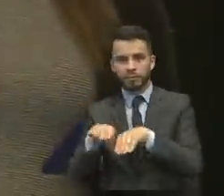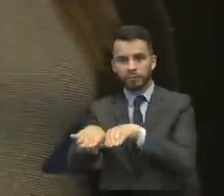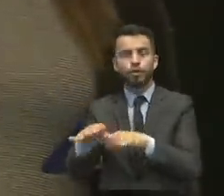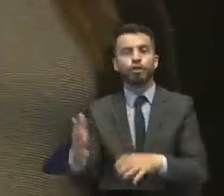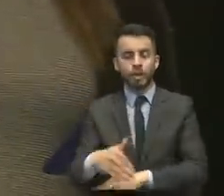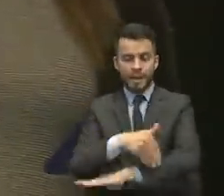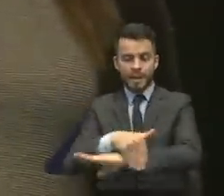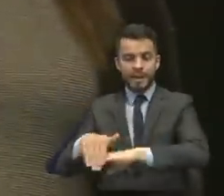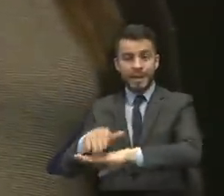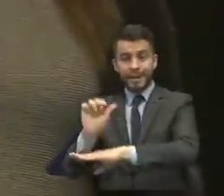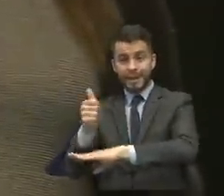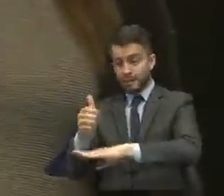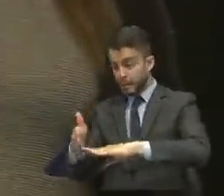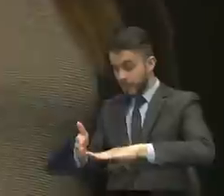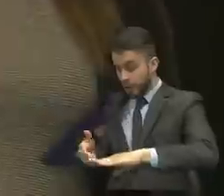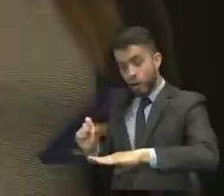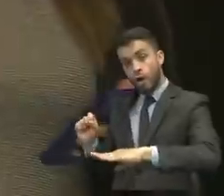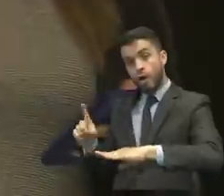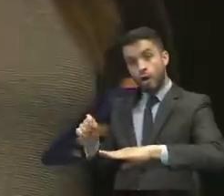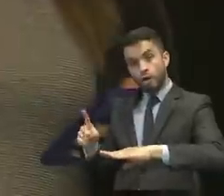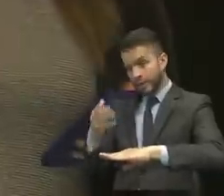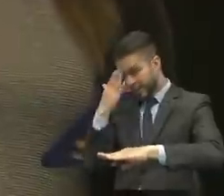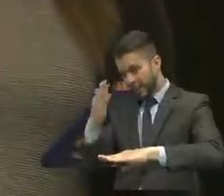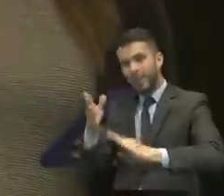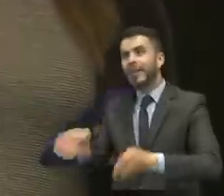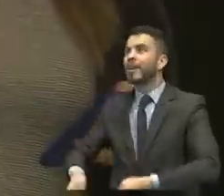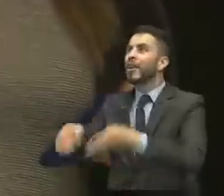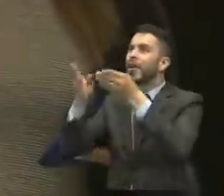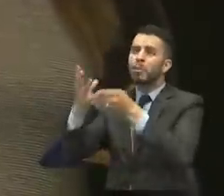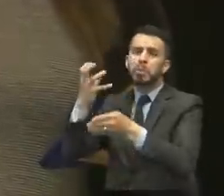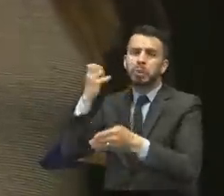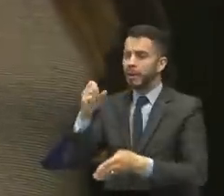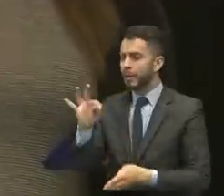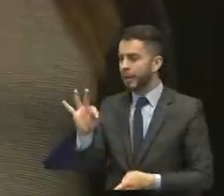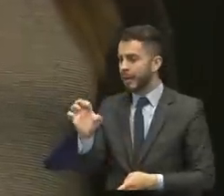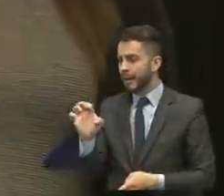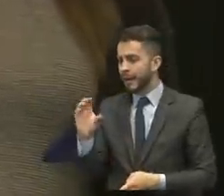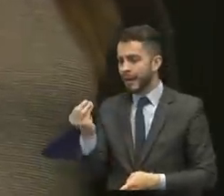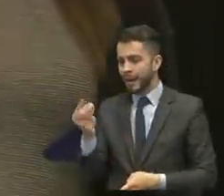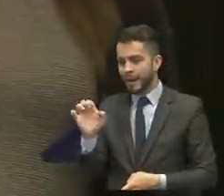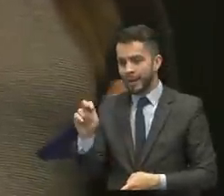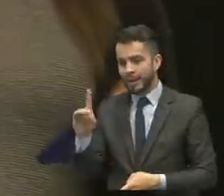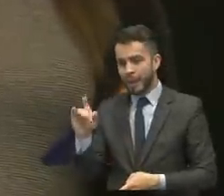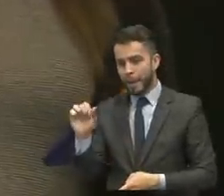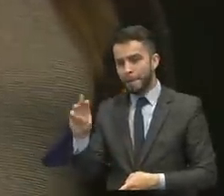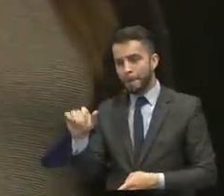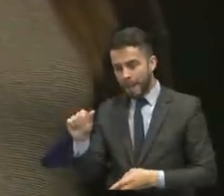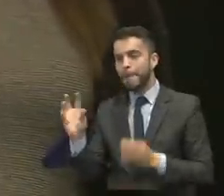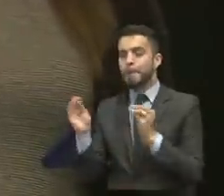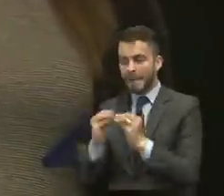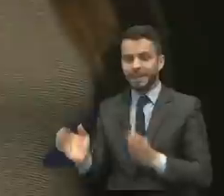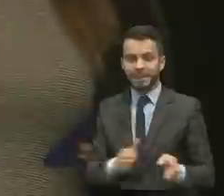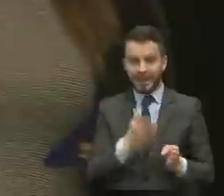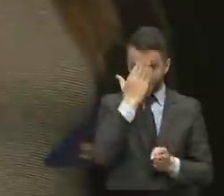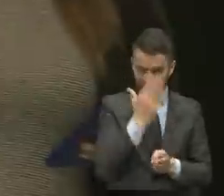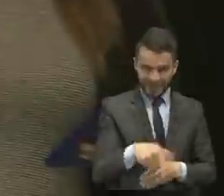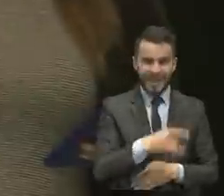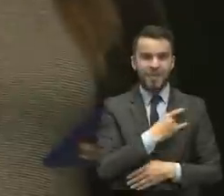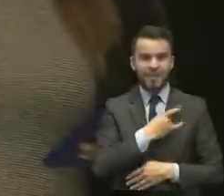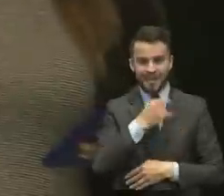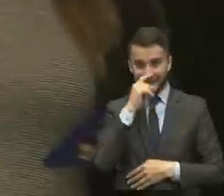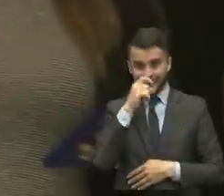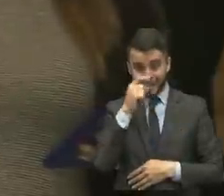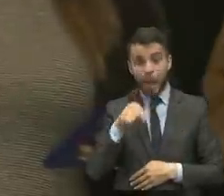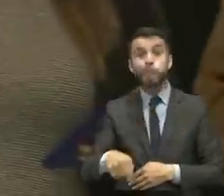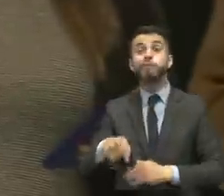décima con calle 11, frente al Hotel Tequendama, y aquí frente a la Javeriana, alcaldesa, tenemos pasos